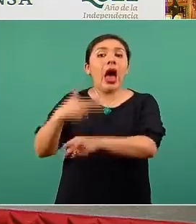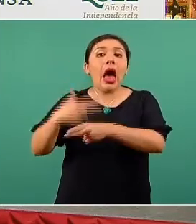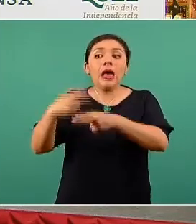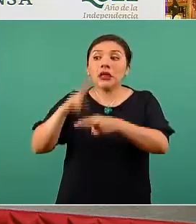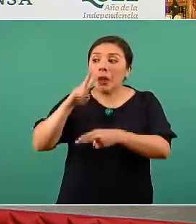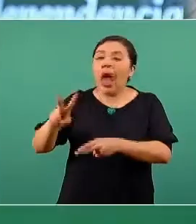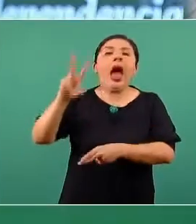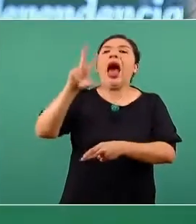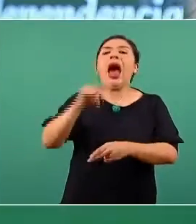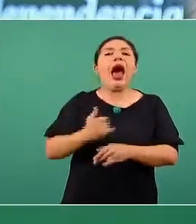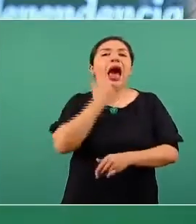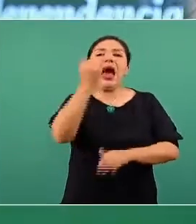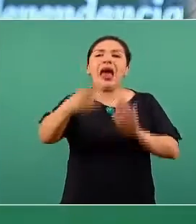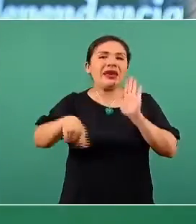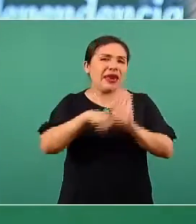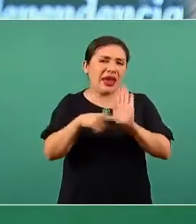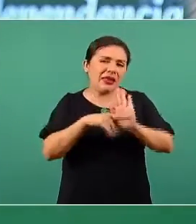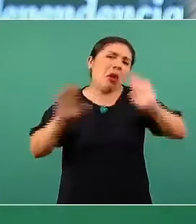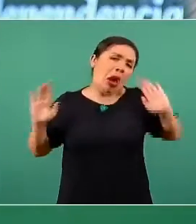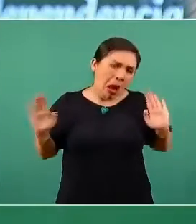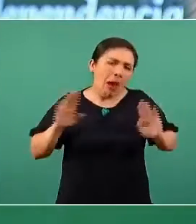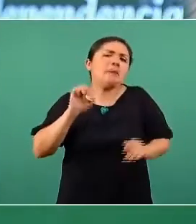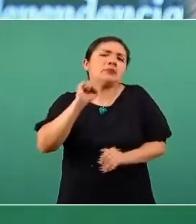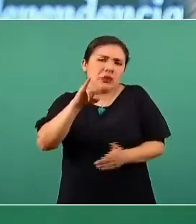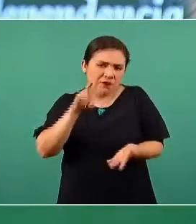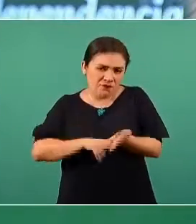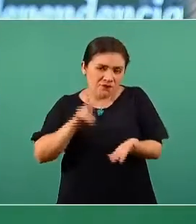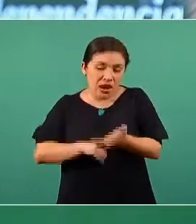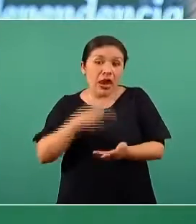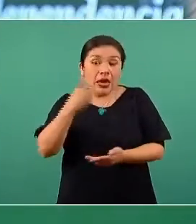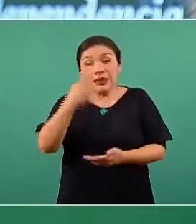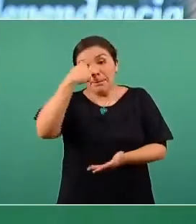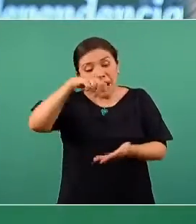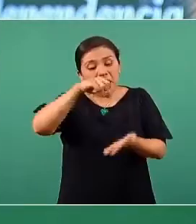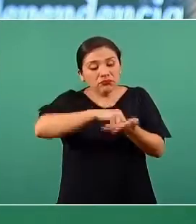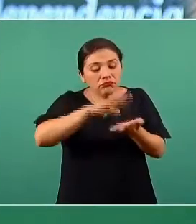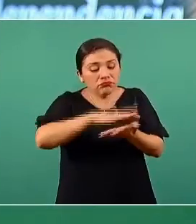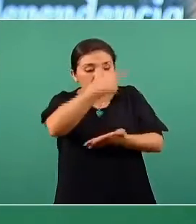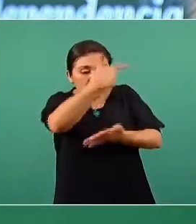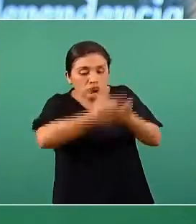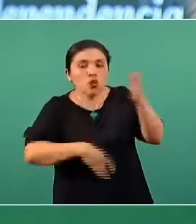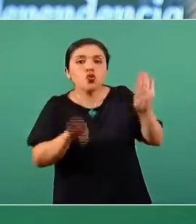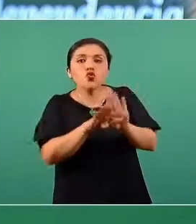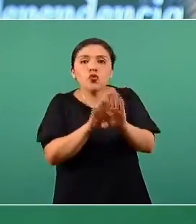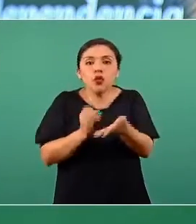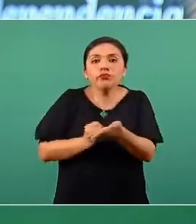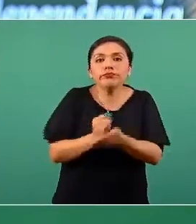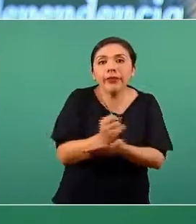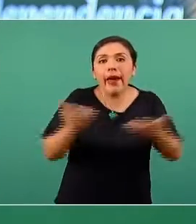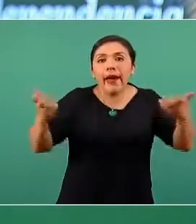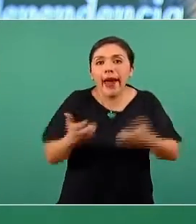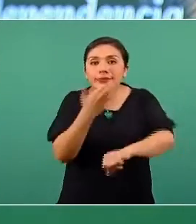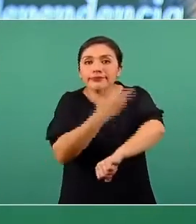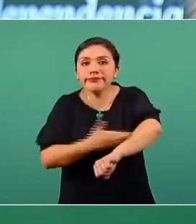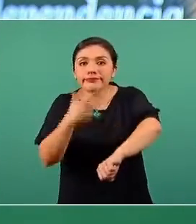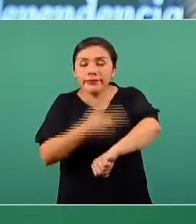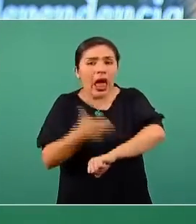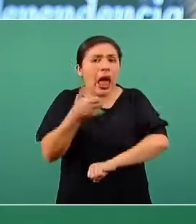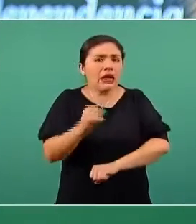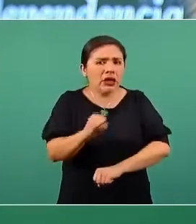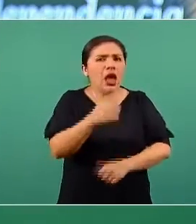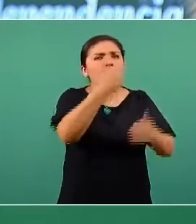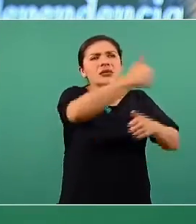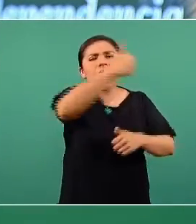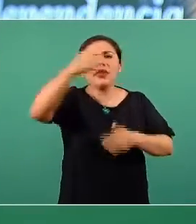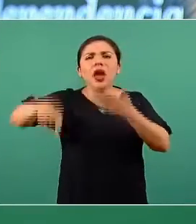momento, para propósitos formales estadísticos, se requiere un proceso de dictaminación. Y en cada comunidad, en cada